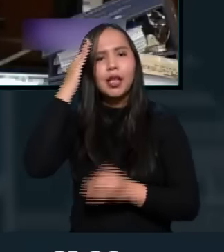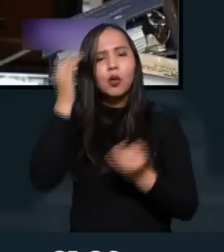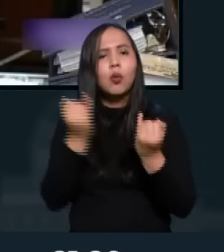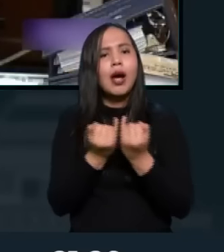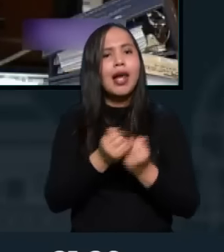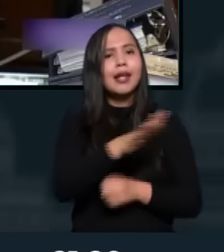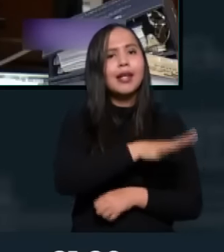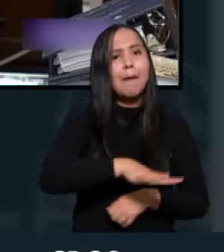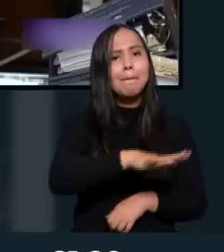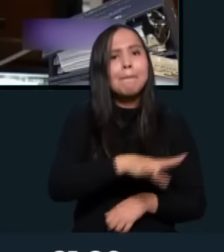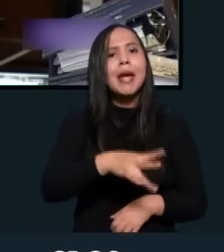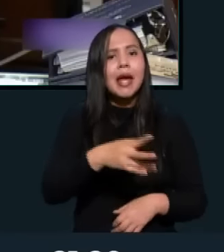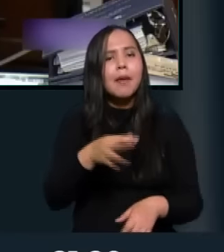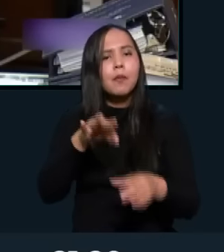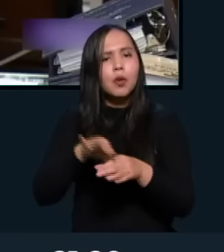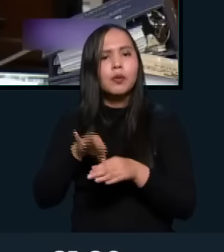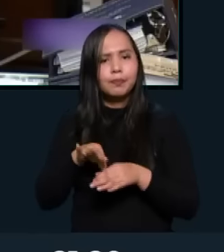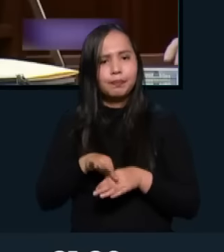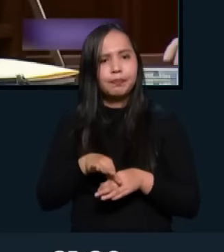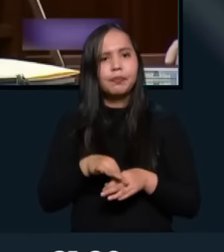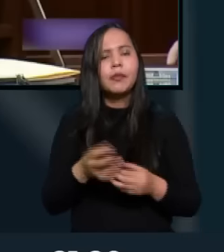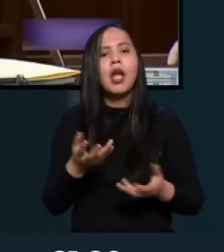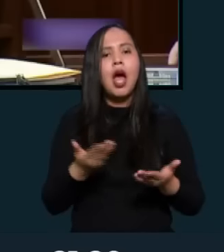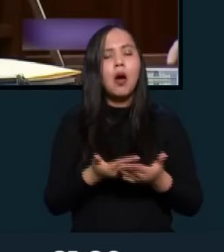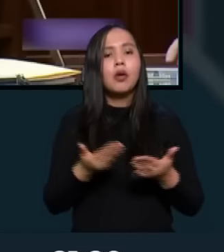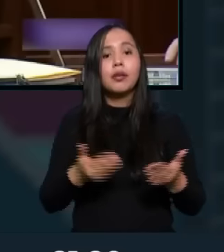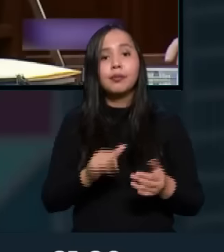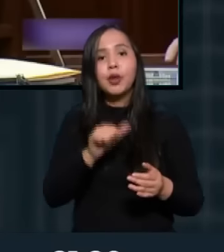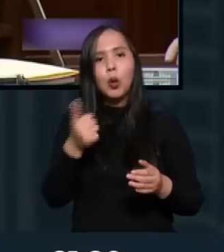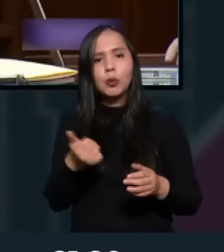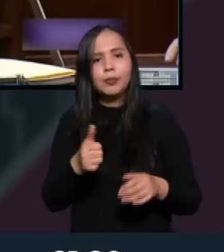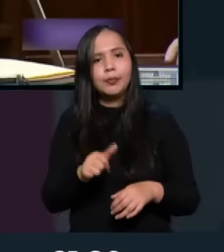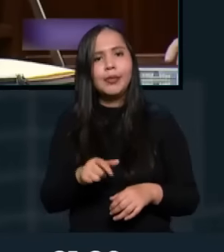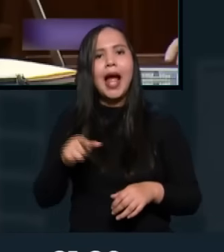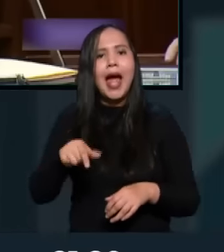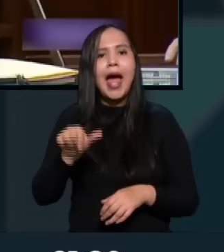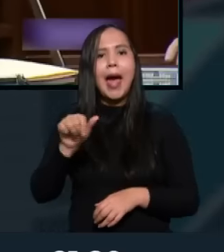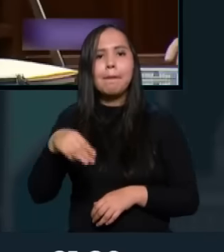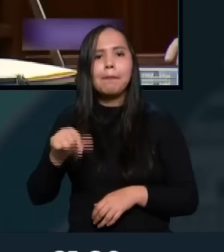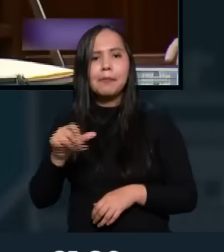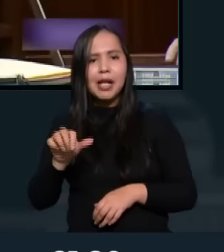votar. Pero hay otro camino, que es la vía larga, que es el amparo.